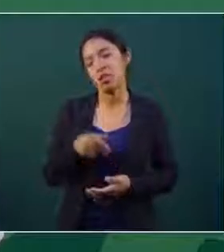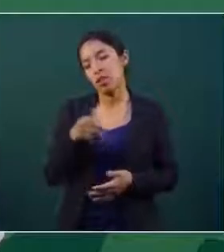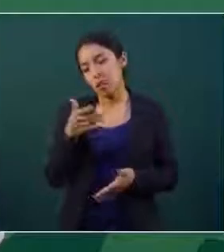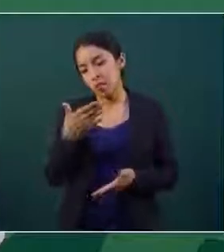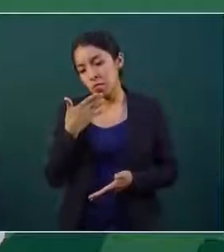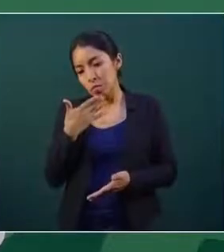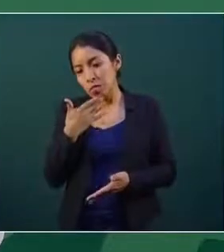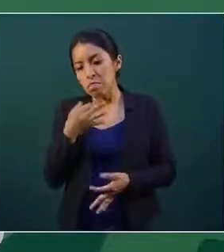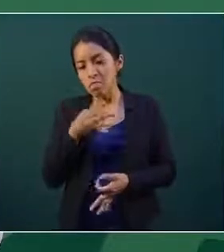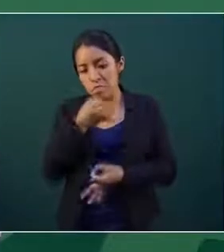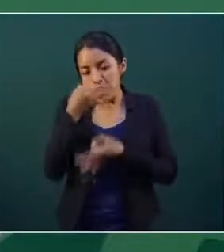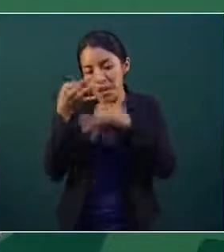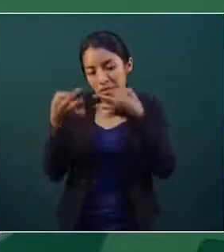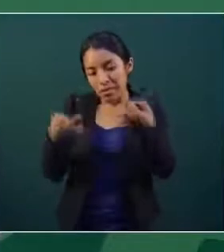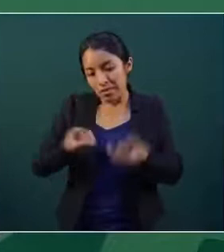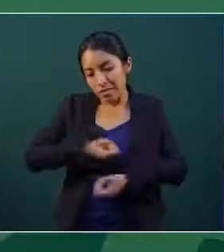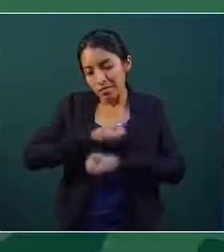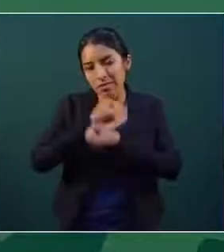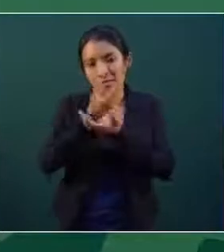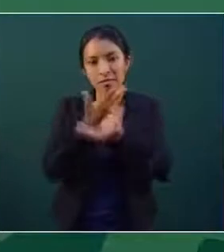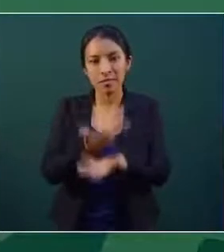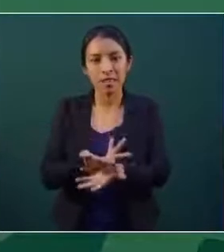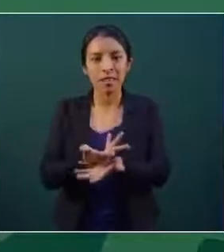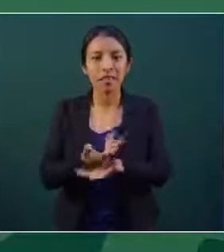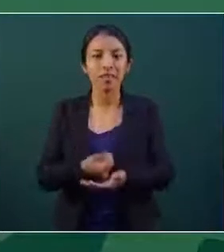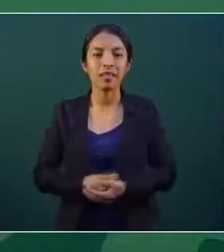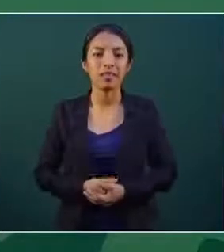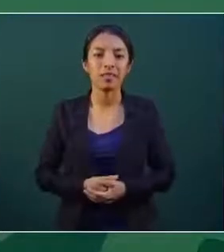mensaje es que